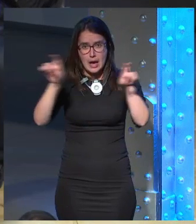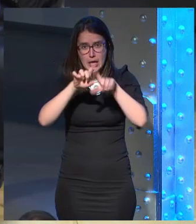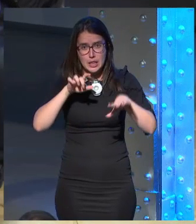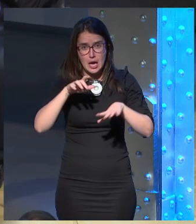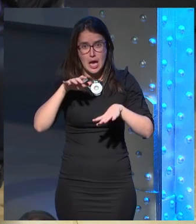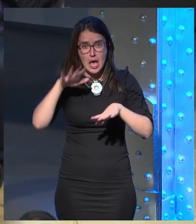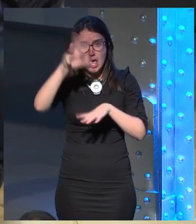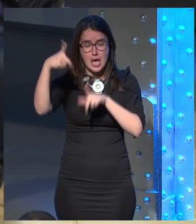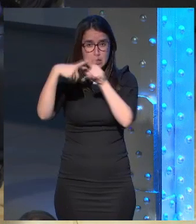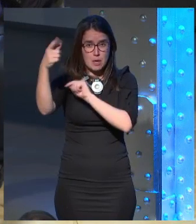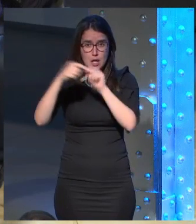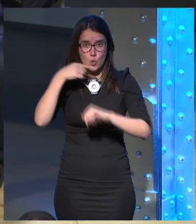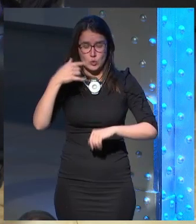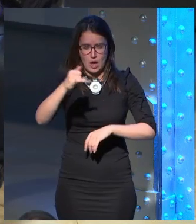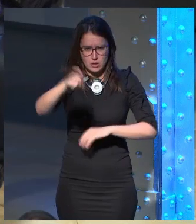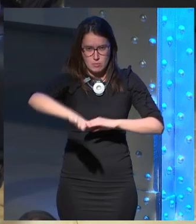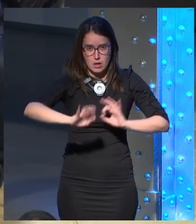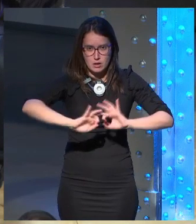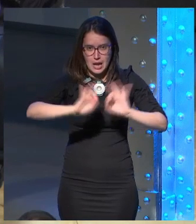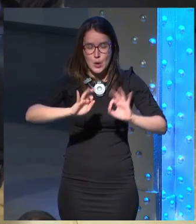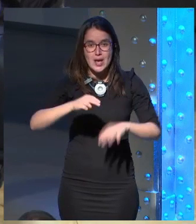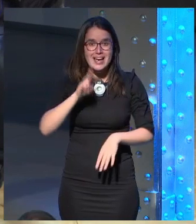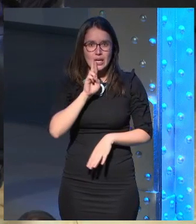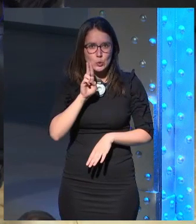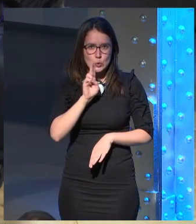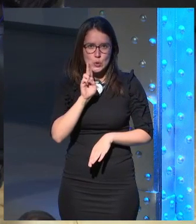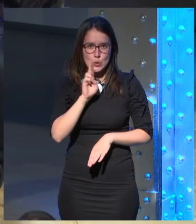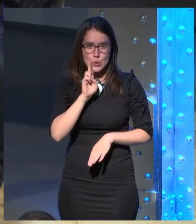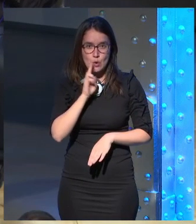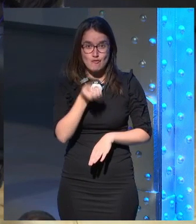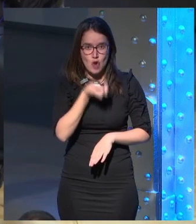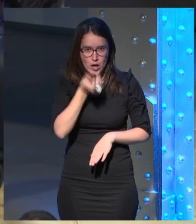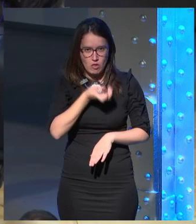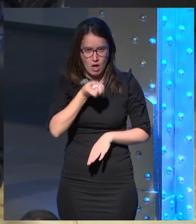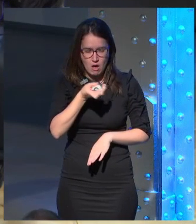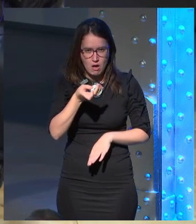las tiene. Por ejemplo, en Houston, Florida,